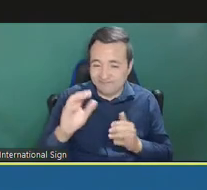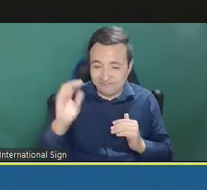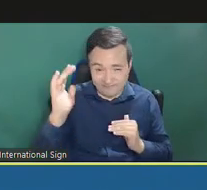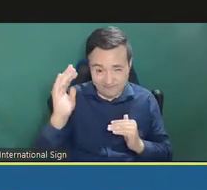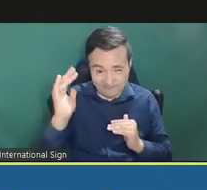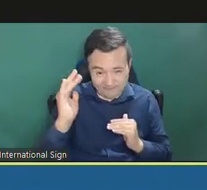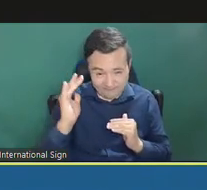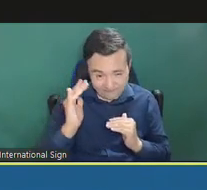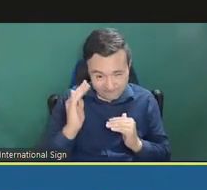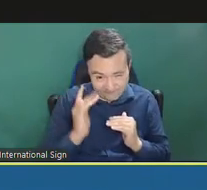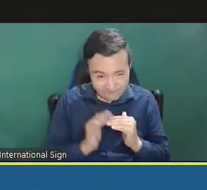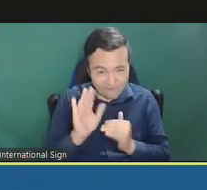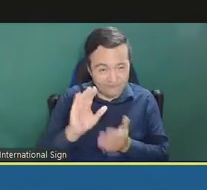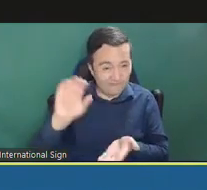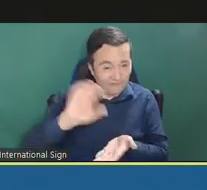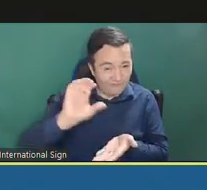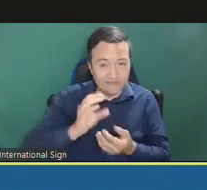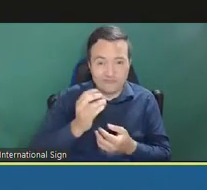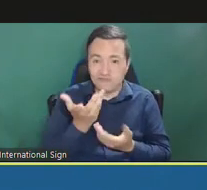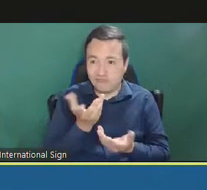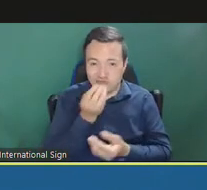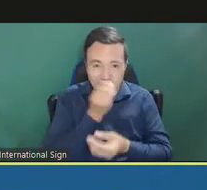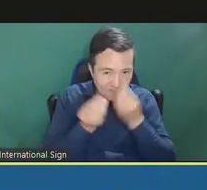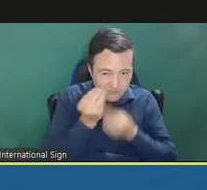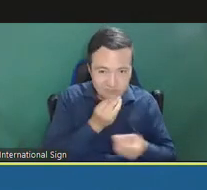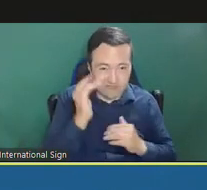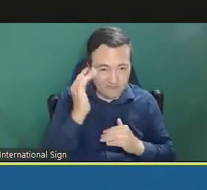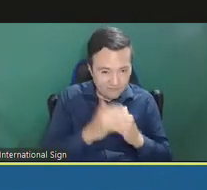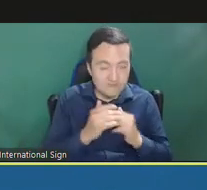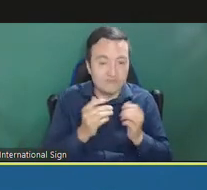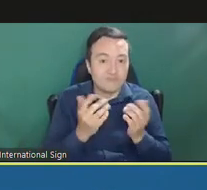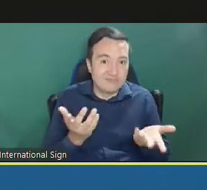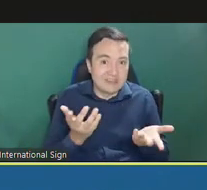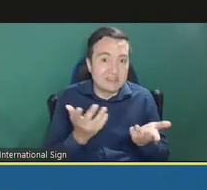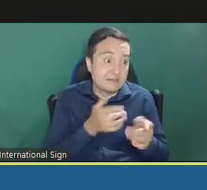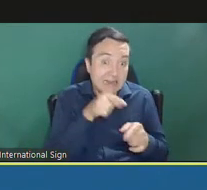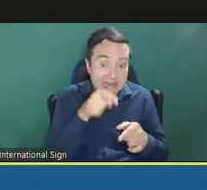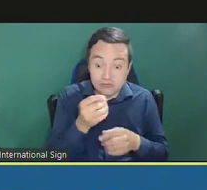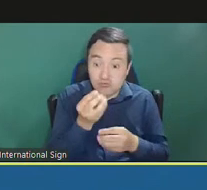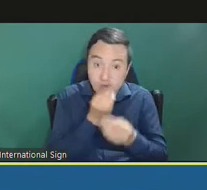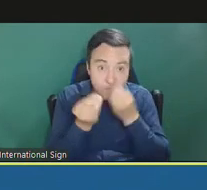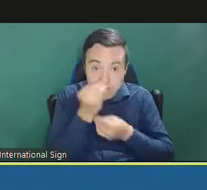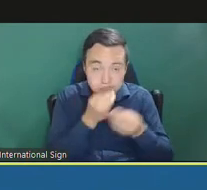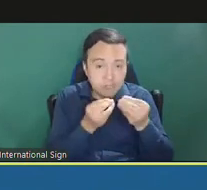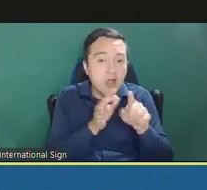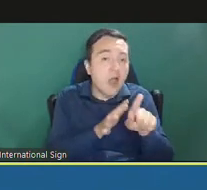de comestibles que pueden resultar en el nt